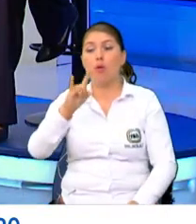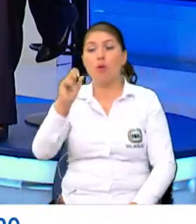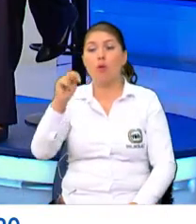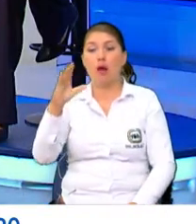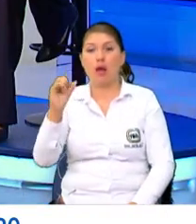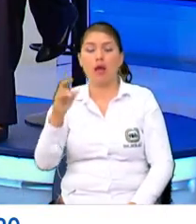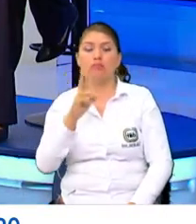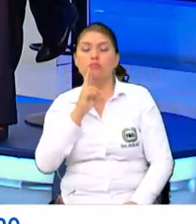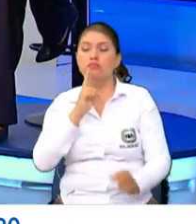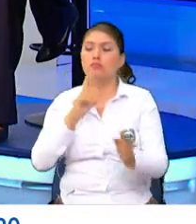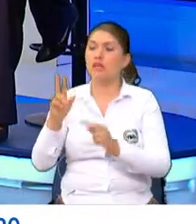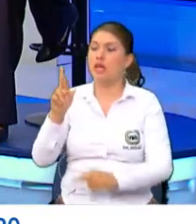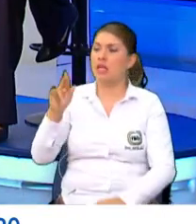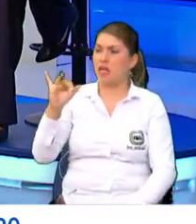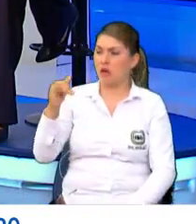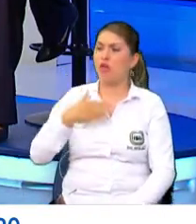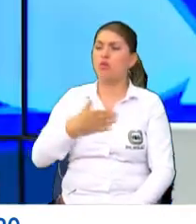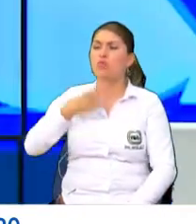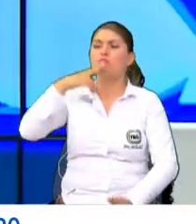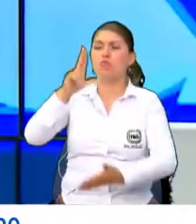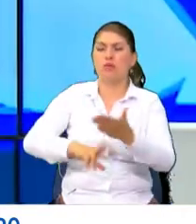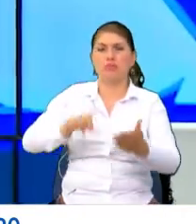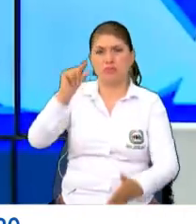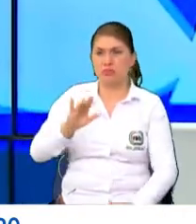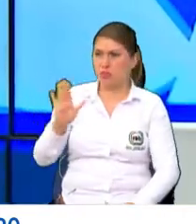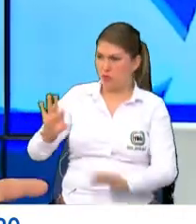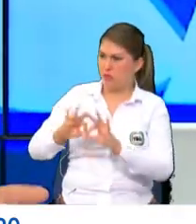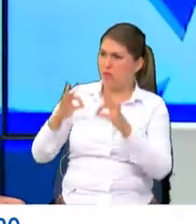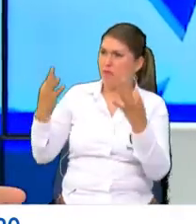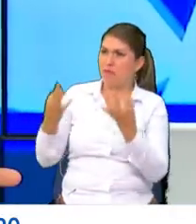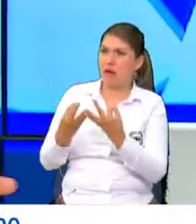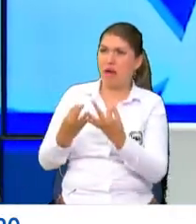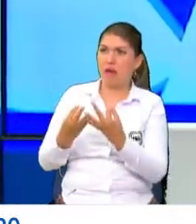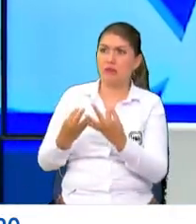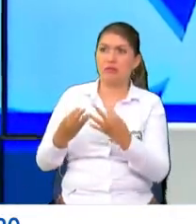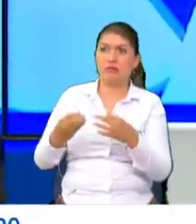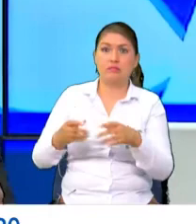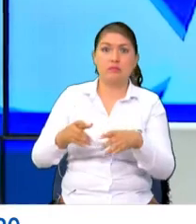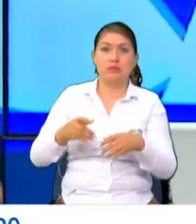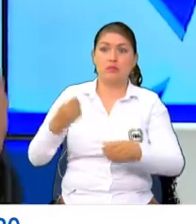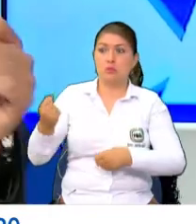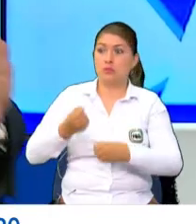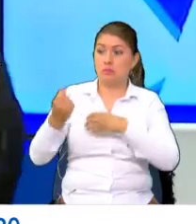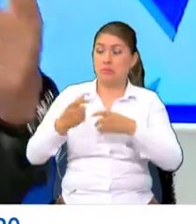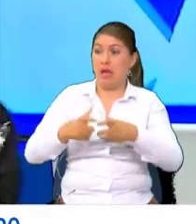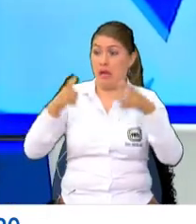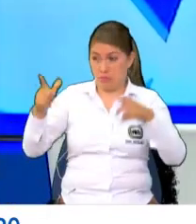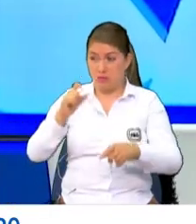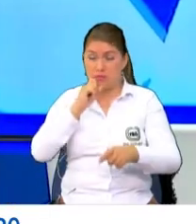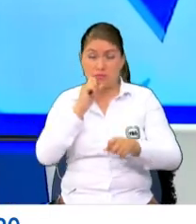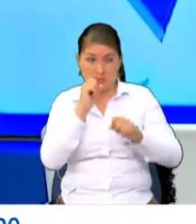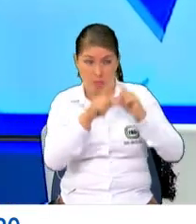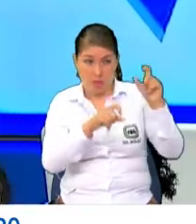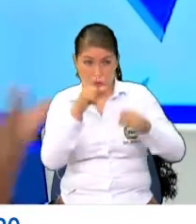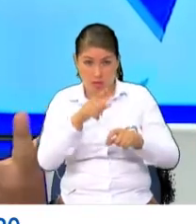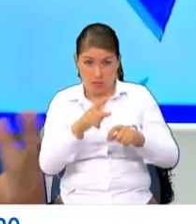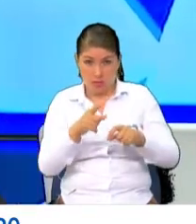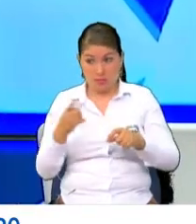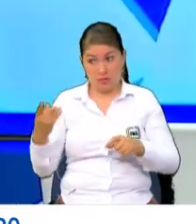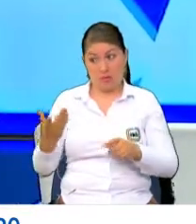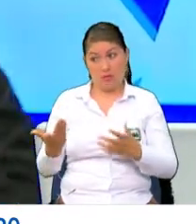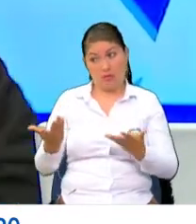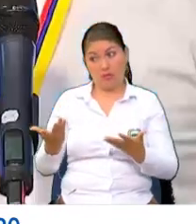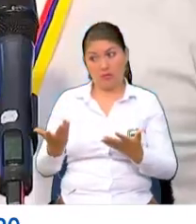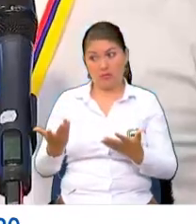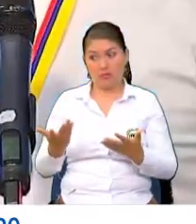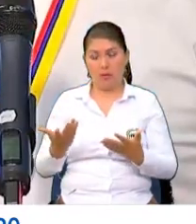claro para ricardo parra que dice voy a bajar los impuestos pero su familia tiene uno de los tres mercados más grandes ha averiguado ustedes si eso le genera a usted